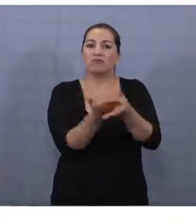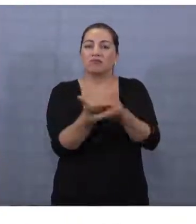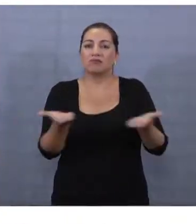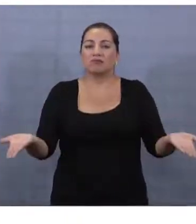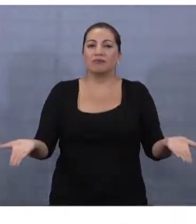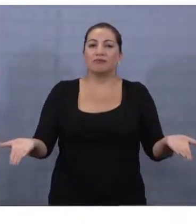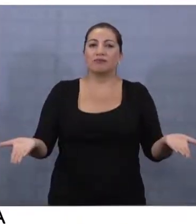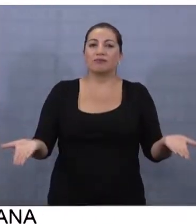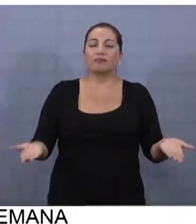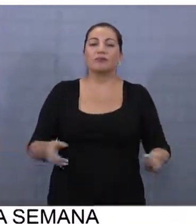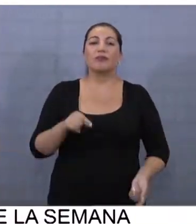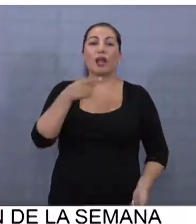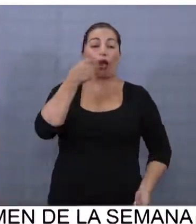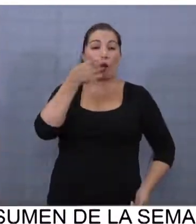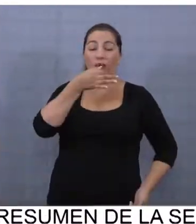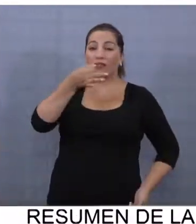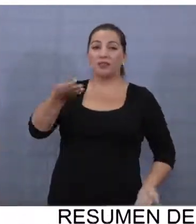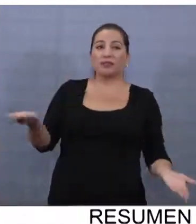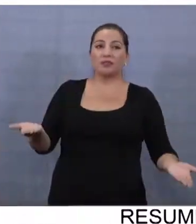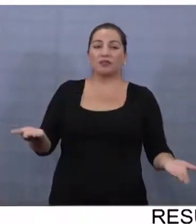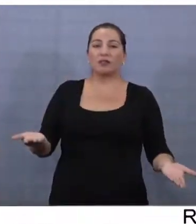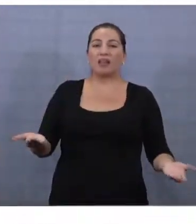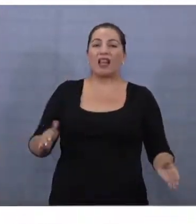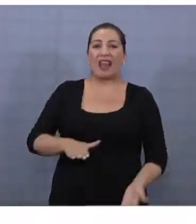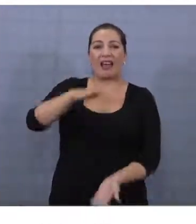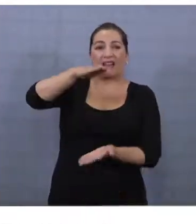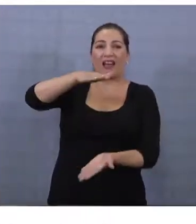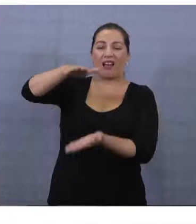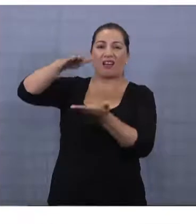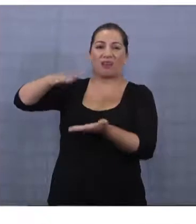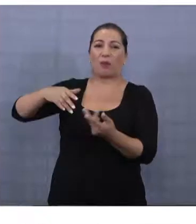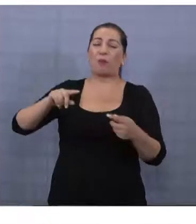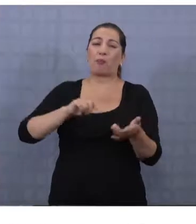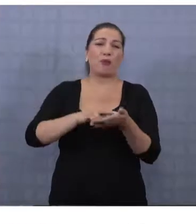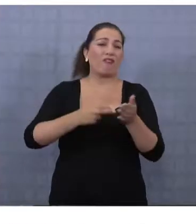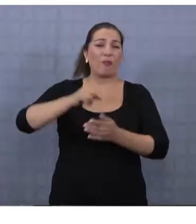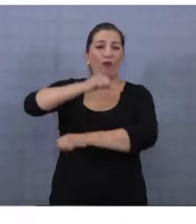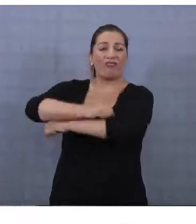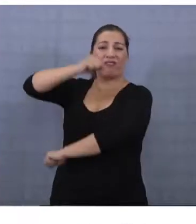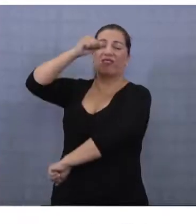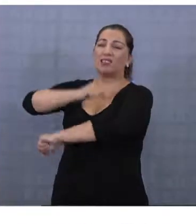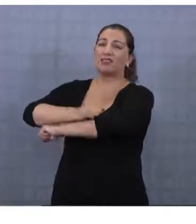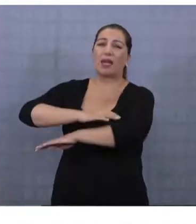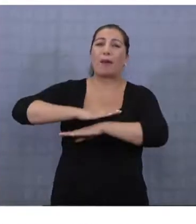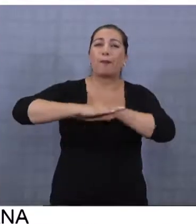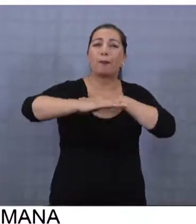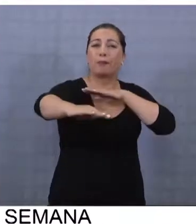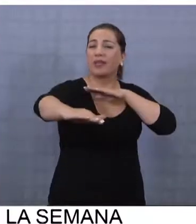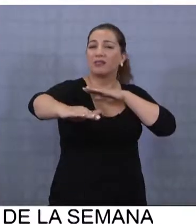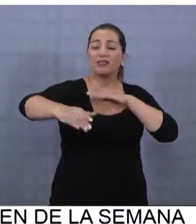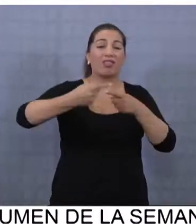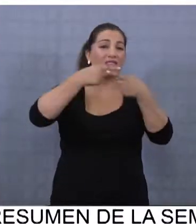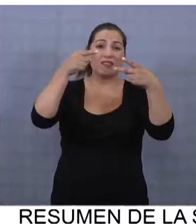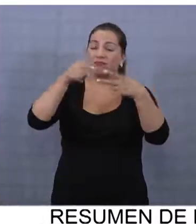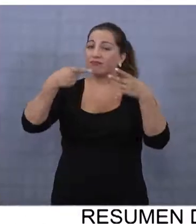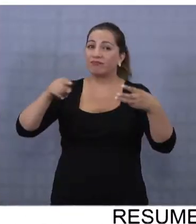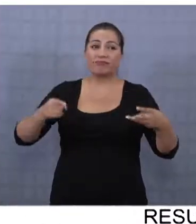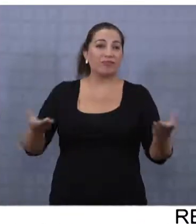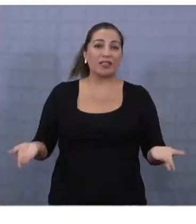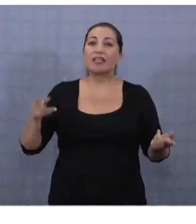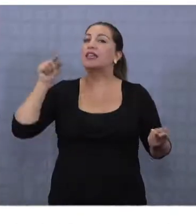consejero señala que se ignora el paralelo de cajas con documentos, problemas con ventanas, con el piso, el material inflamable, en fin,